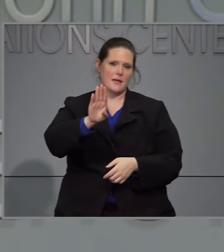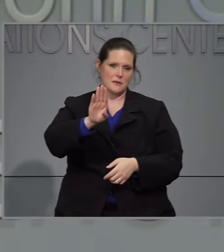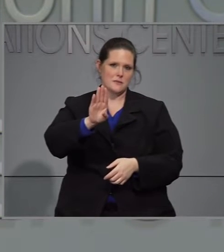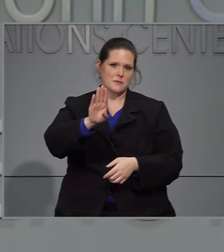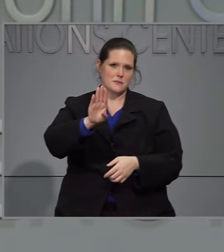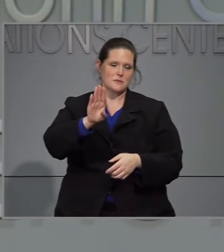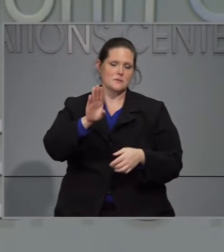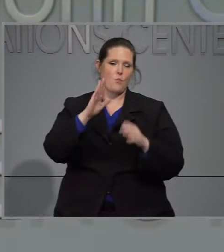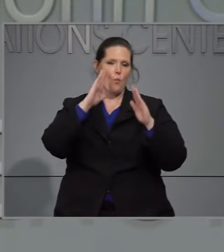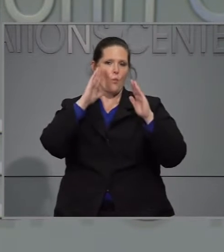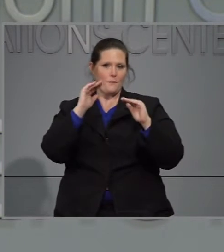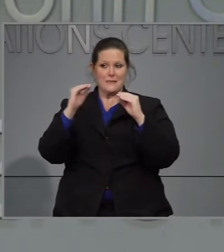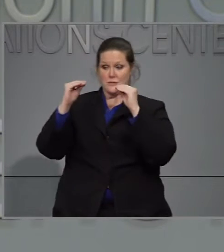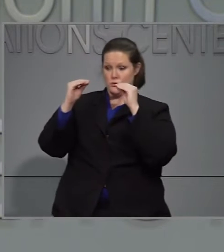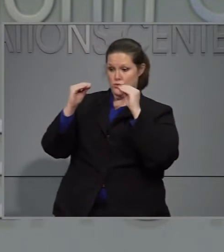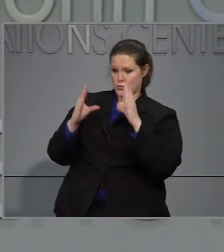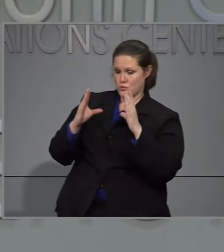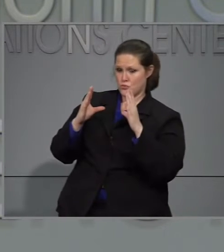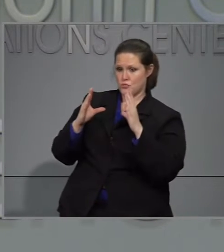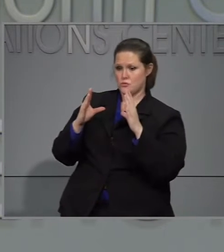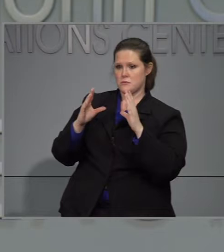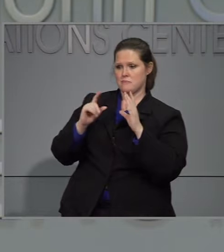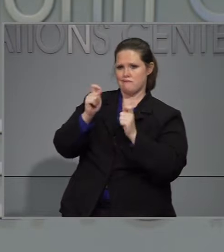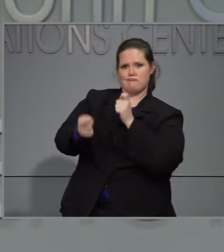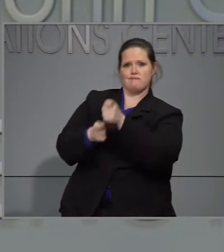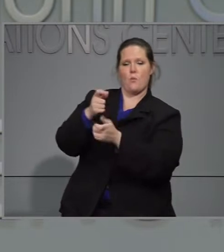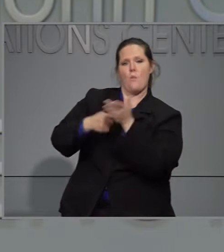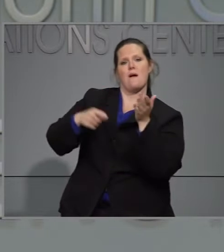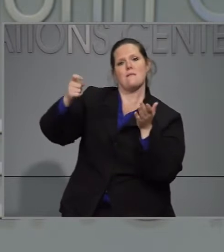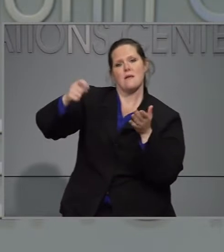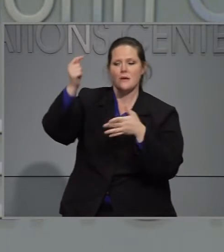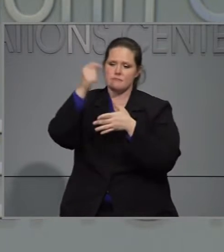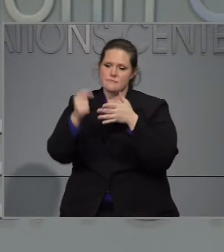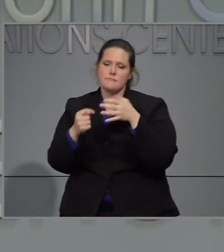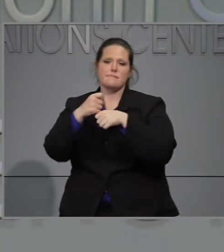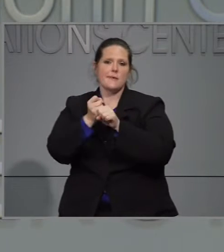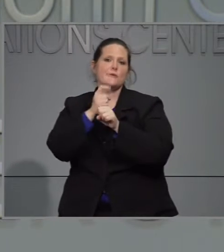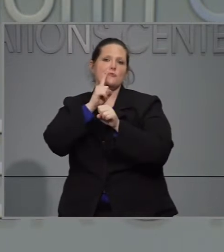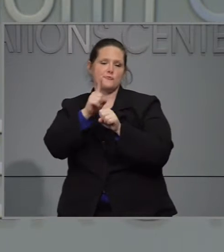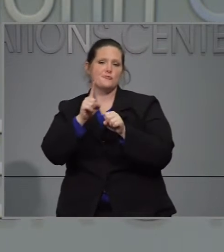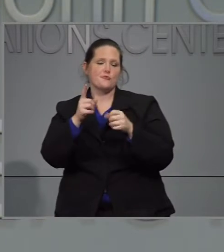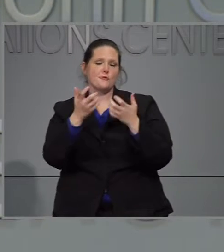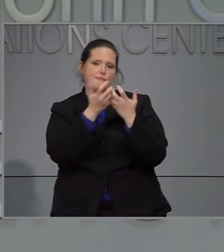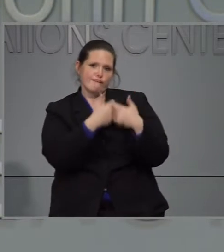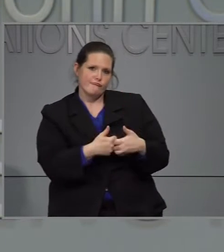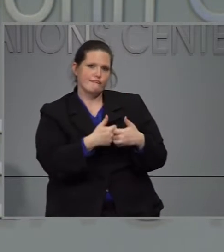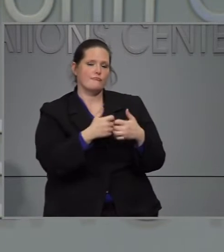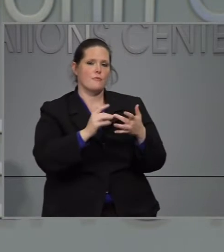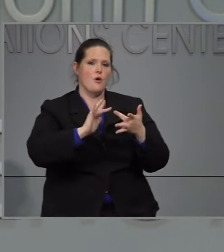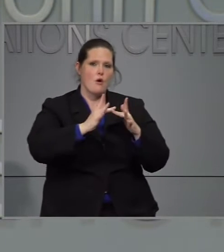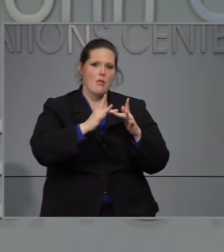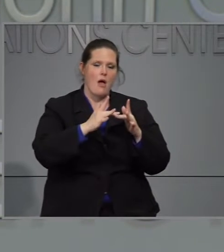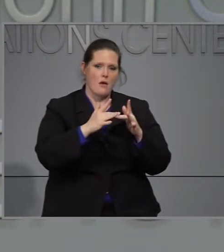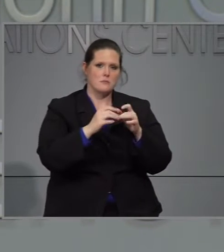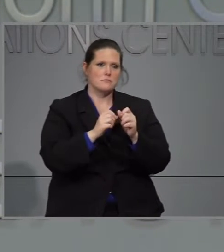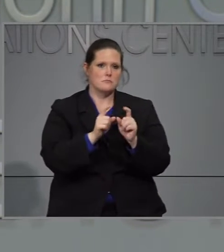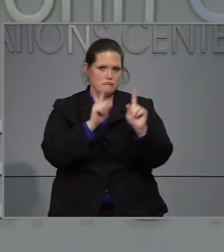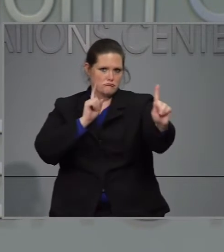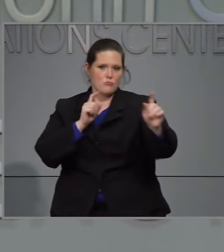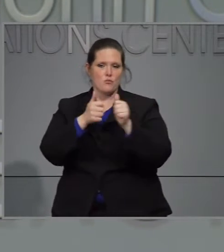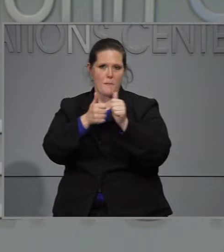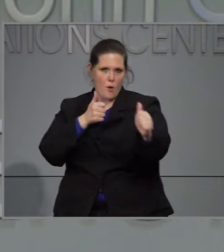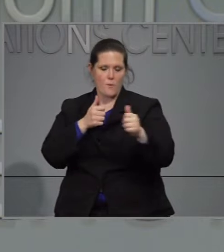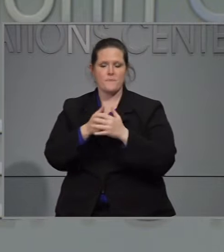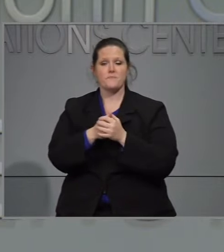las herramientas que necesitan, con tal de asegurar de que hacemos esa instrucción a distancia de una forma exitosa. Pero esta opción está allí y muchos